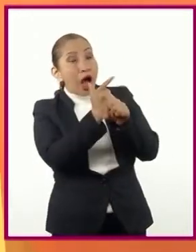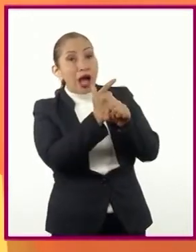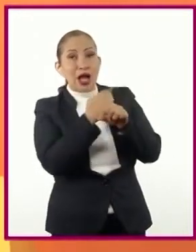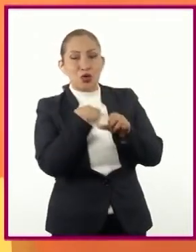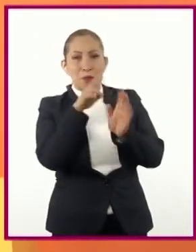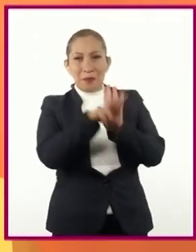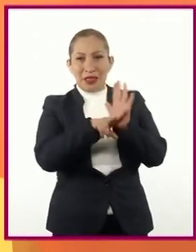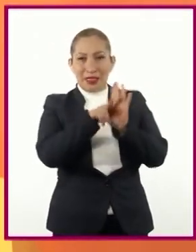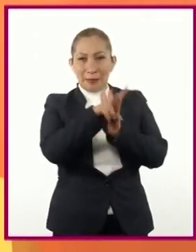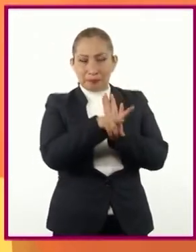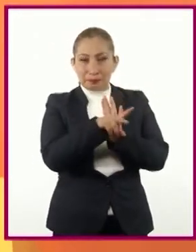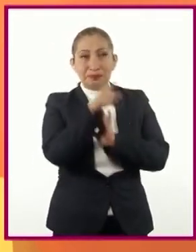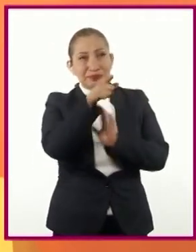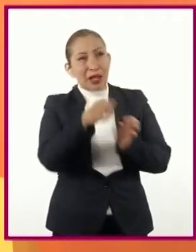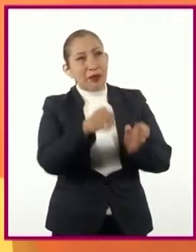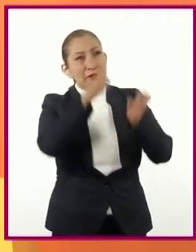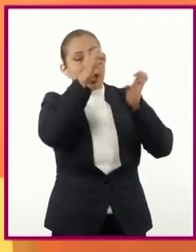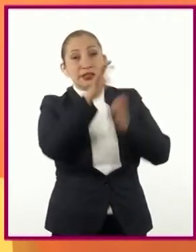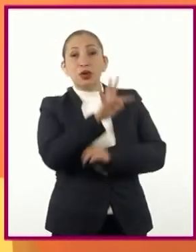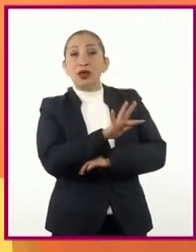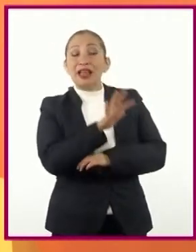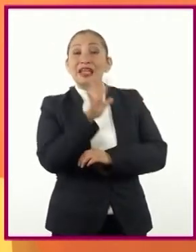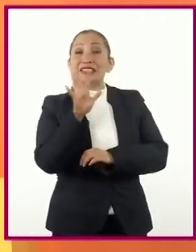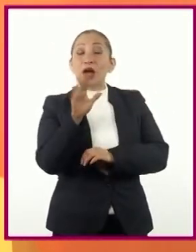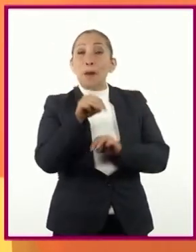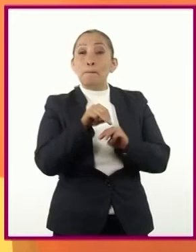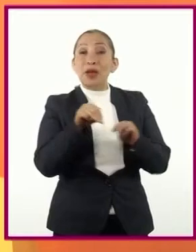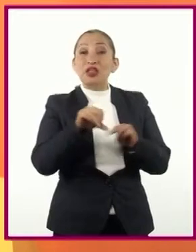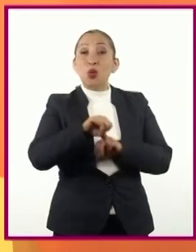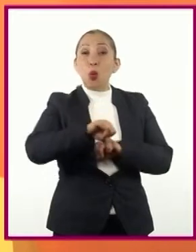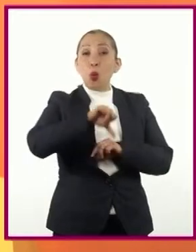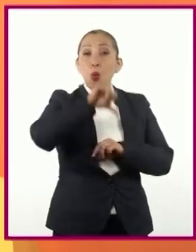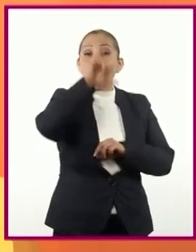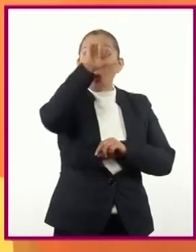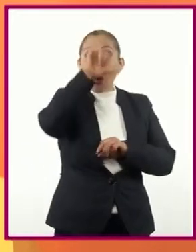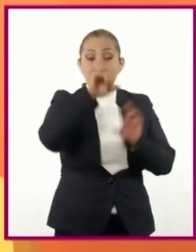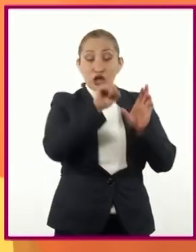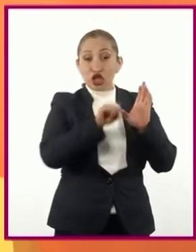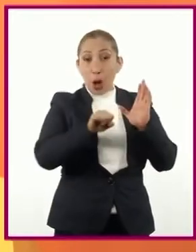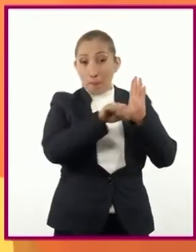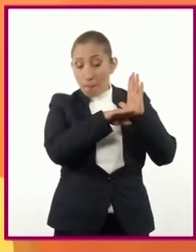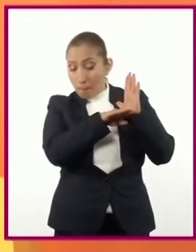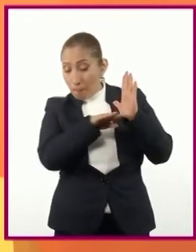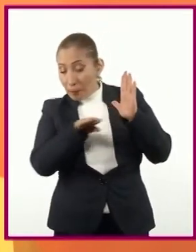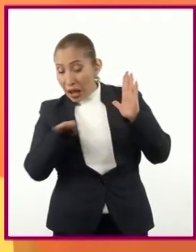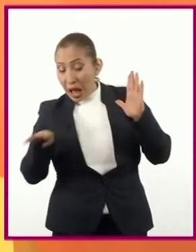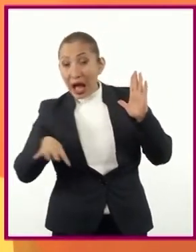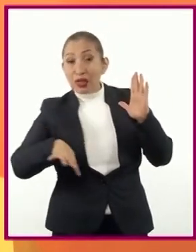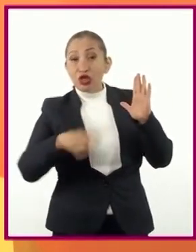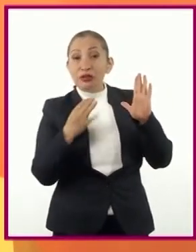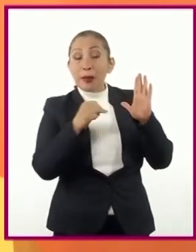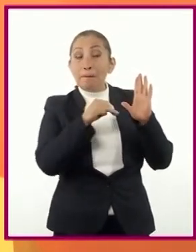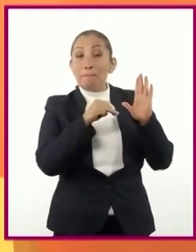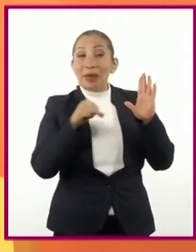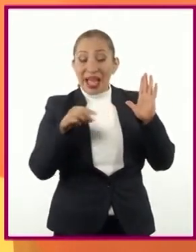documental. El edificio tenía 55 metros de altura y proyectaba una sombra de 14 metros en un momento